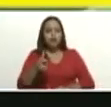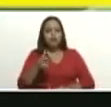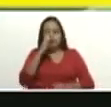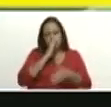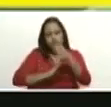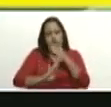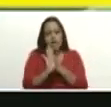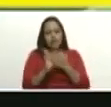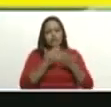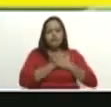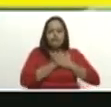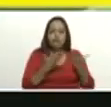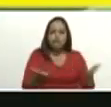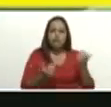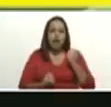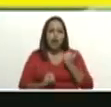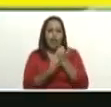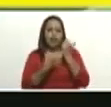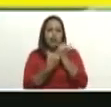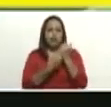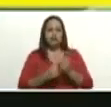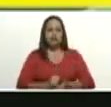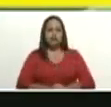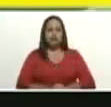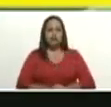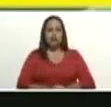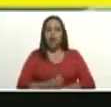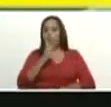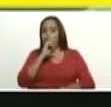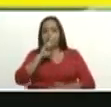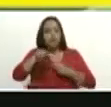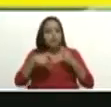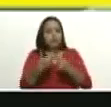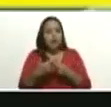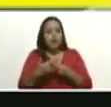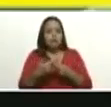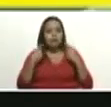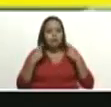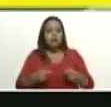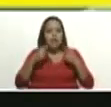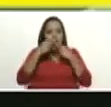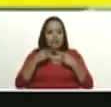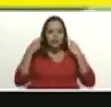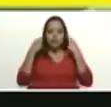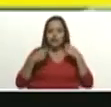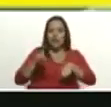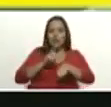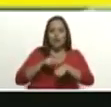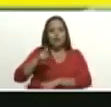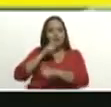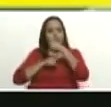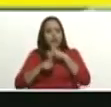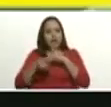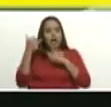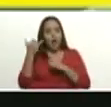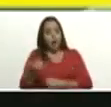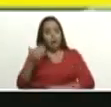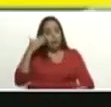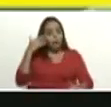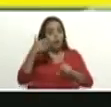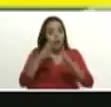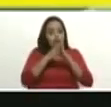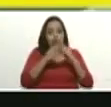generoso, solidario, que no ha perdido la sonrisa en ninguna circunstancia y que enfrenta todas